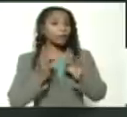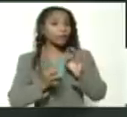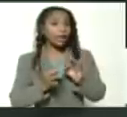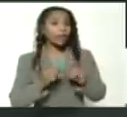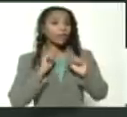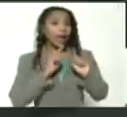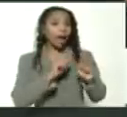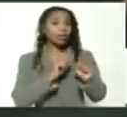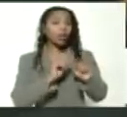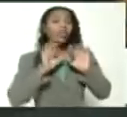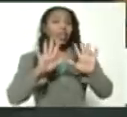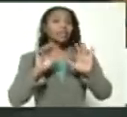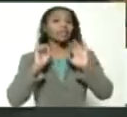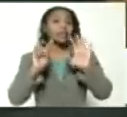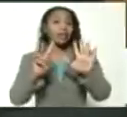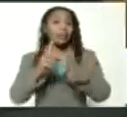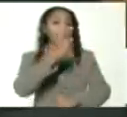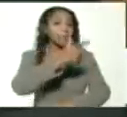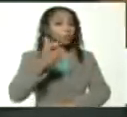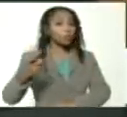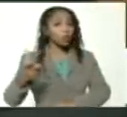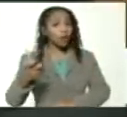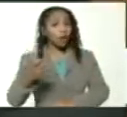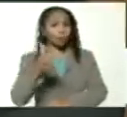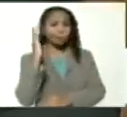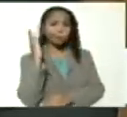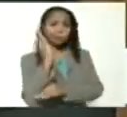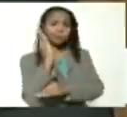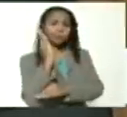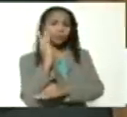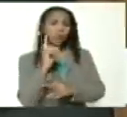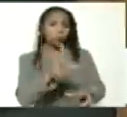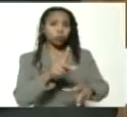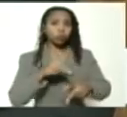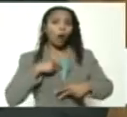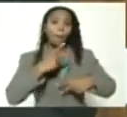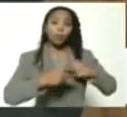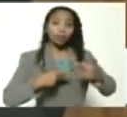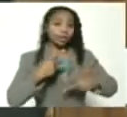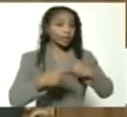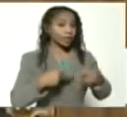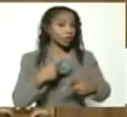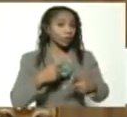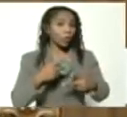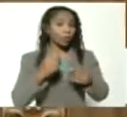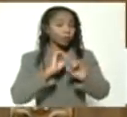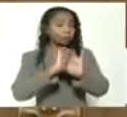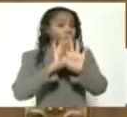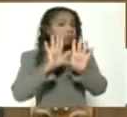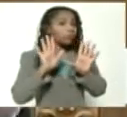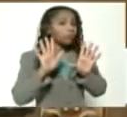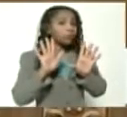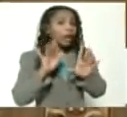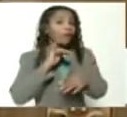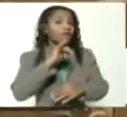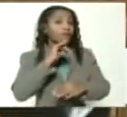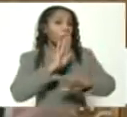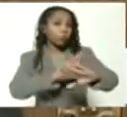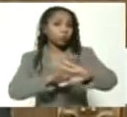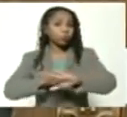esos 17 personas condenadas se acogieron al procedimiento de delación e